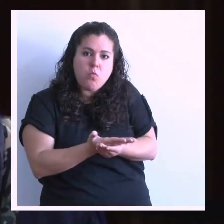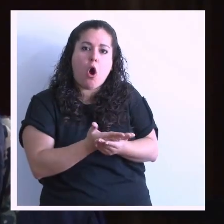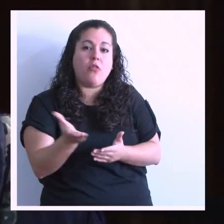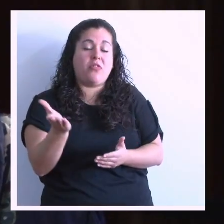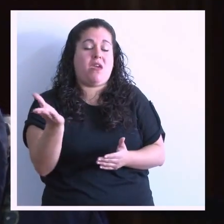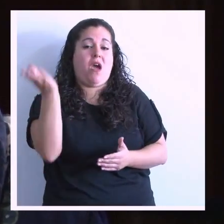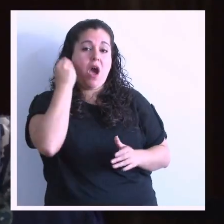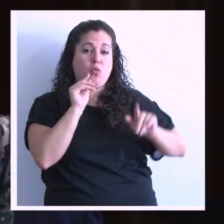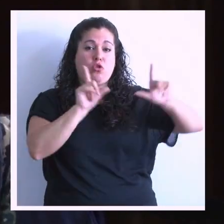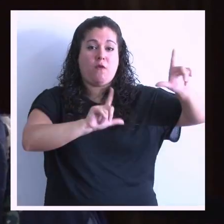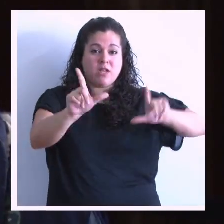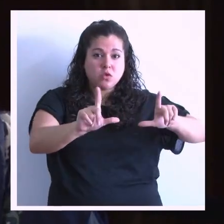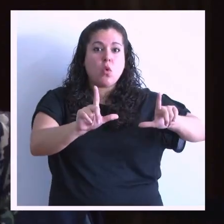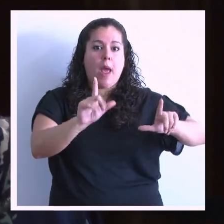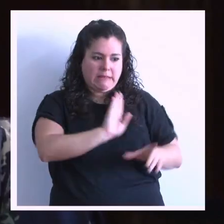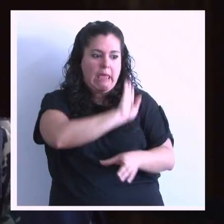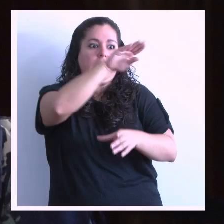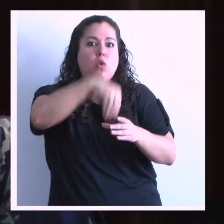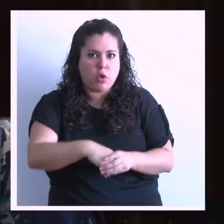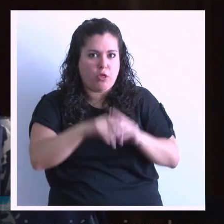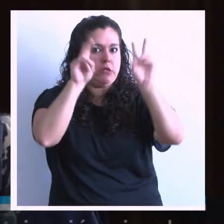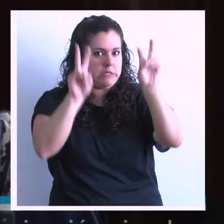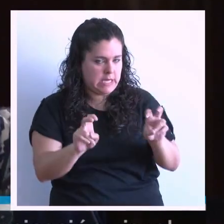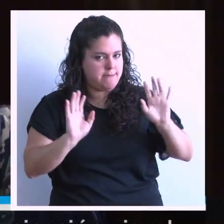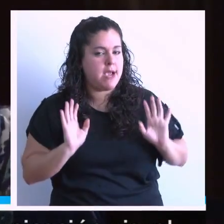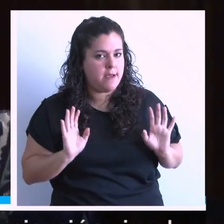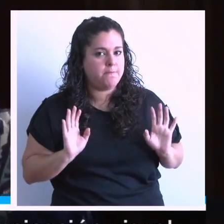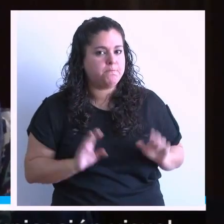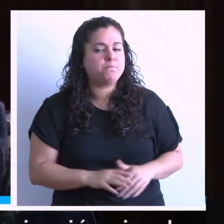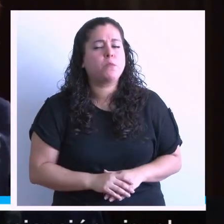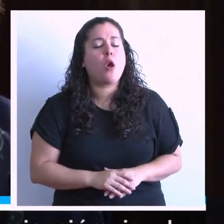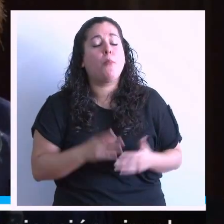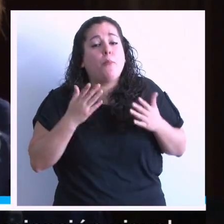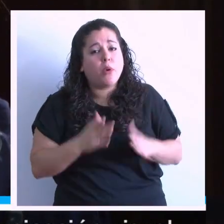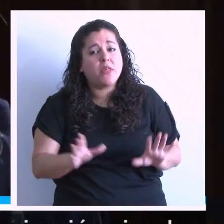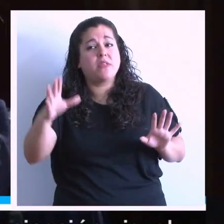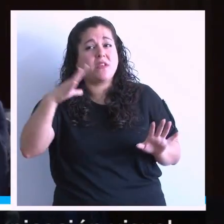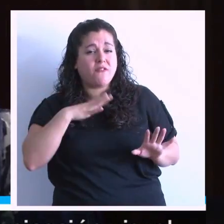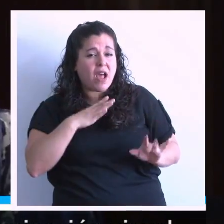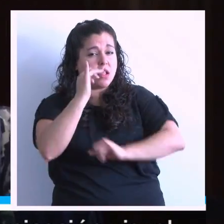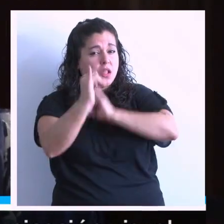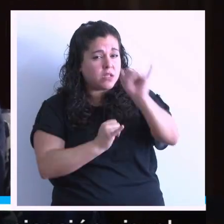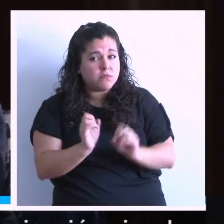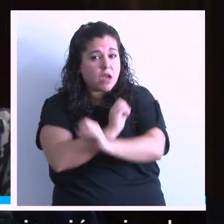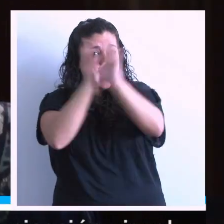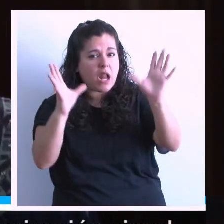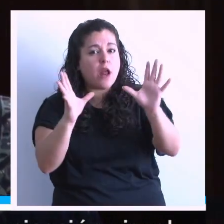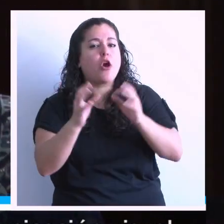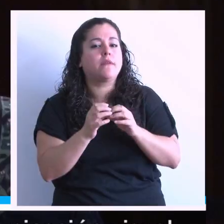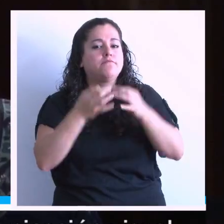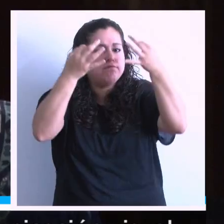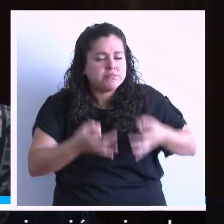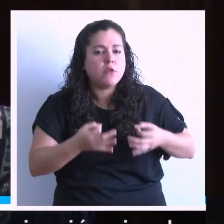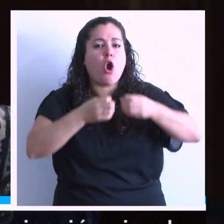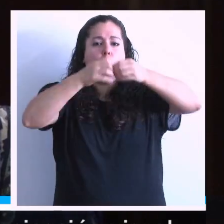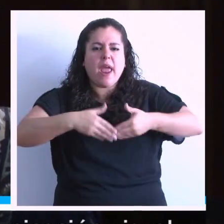el proyecto de ley de medios está incluido el tema este. Lo que por ahí no está explícito que sea en origen. Y